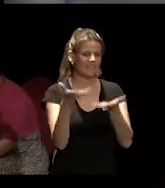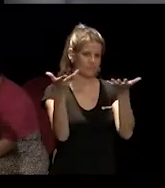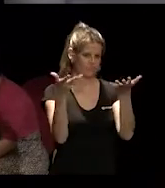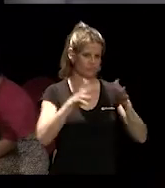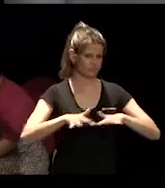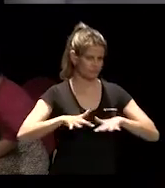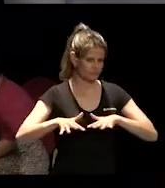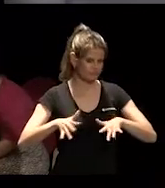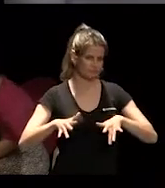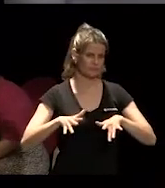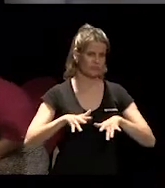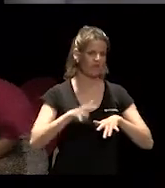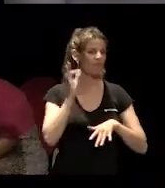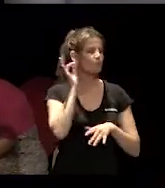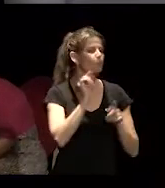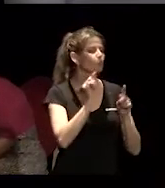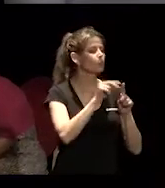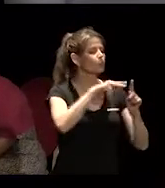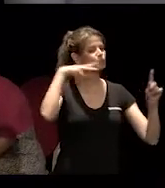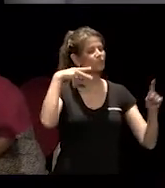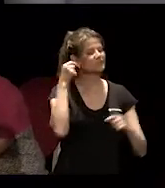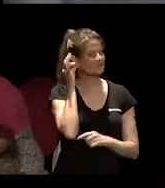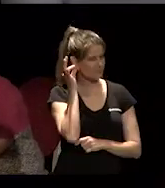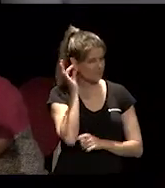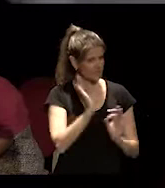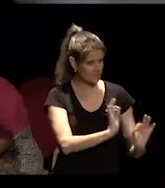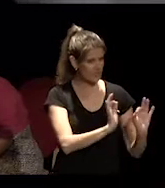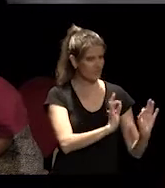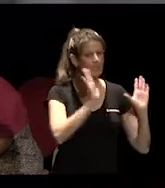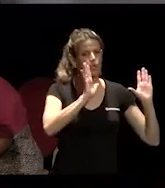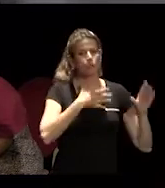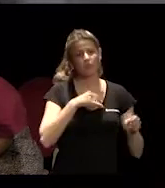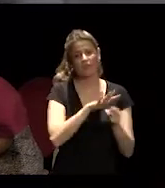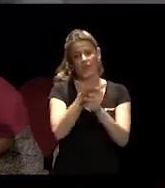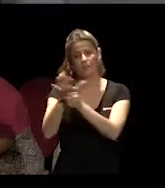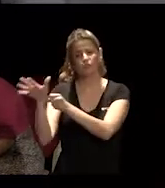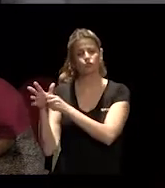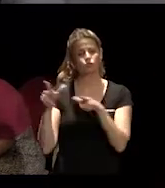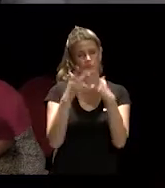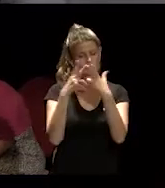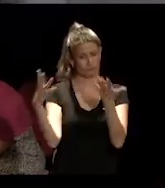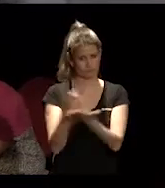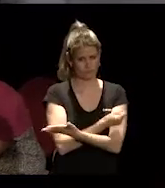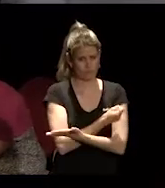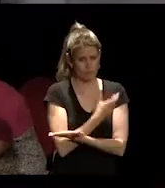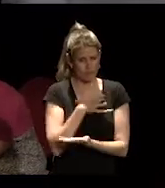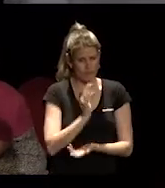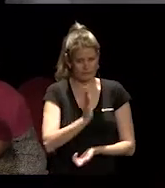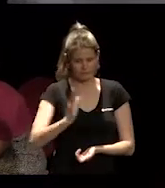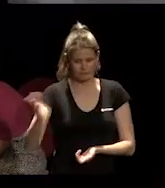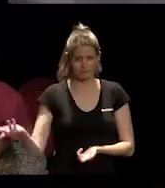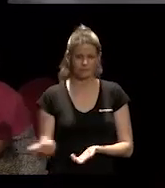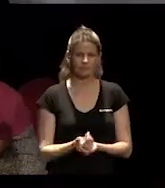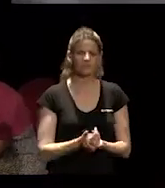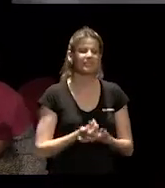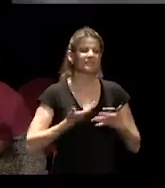mediante un activismo desde el punto de vista feminista, pero que puede albergar a todos los ámbitos sociales. Y